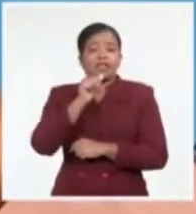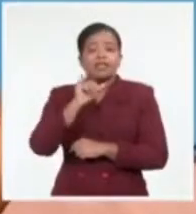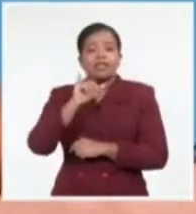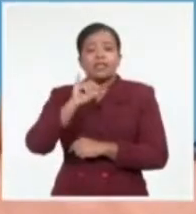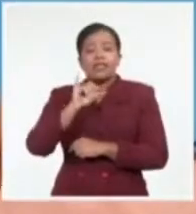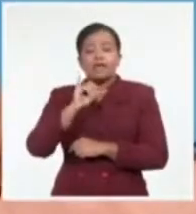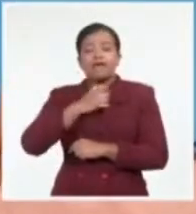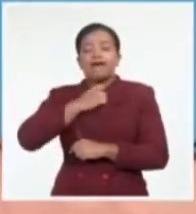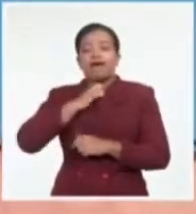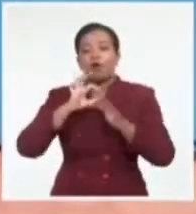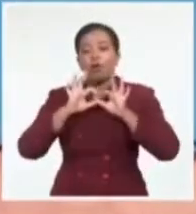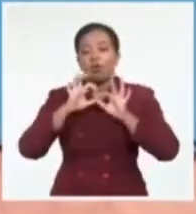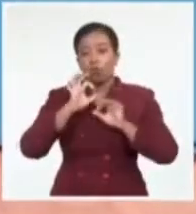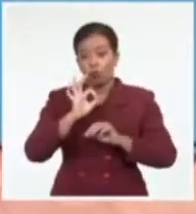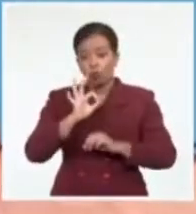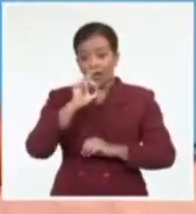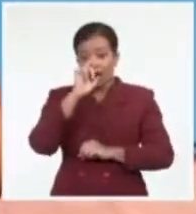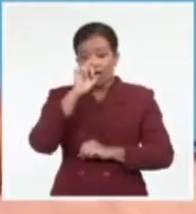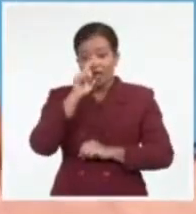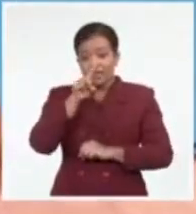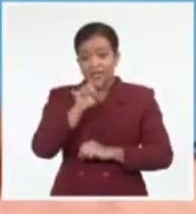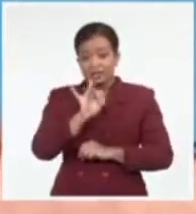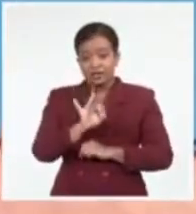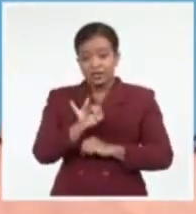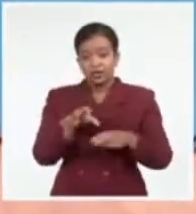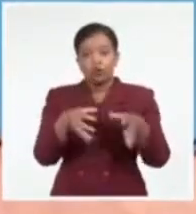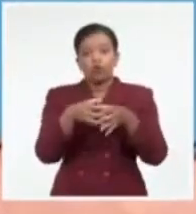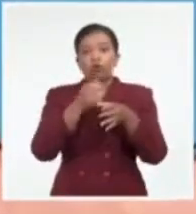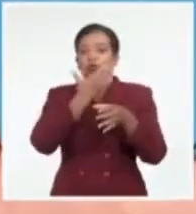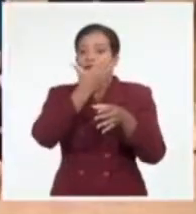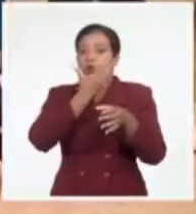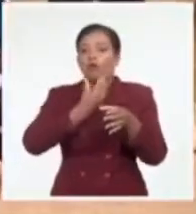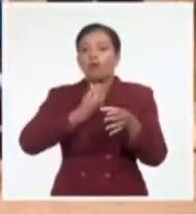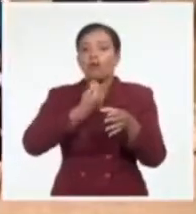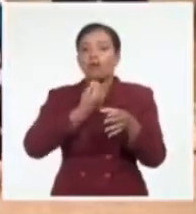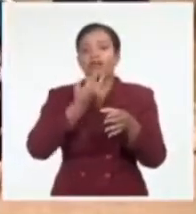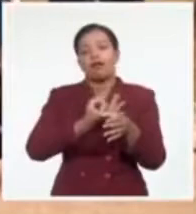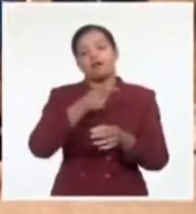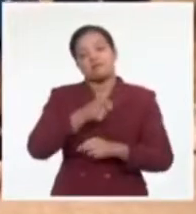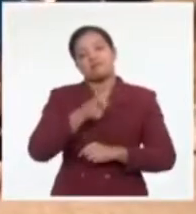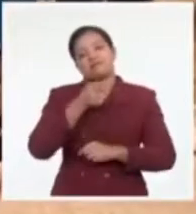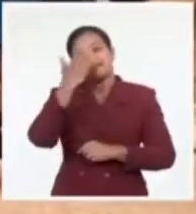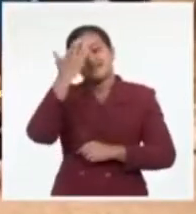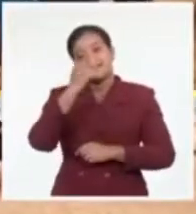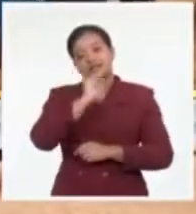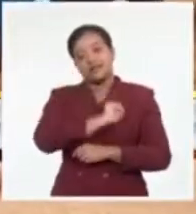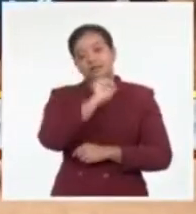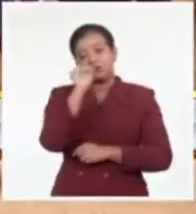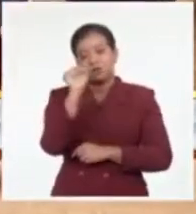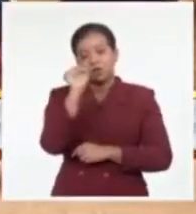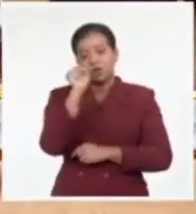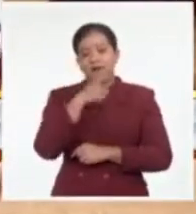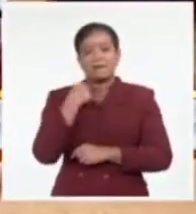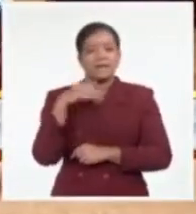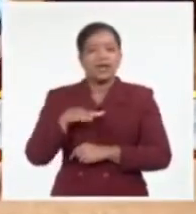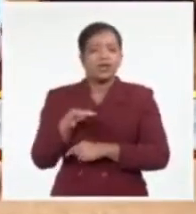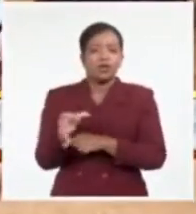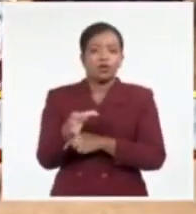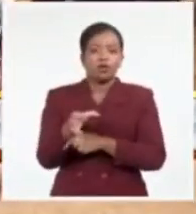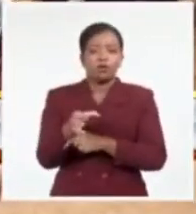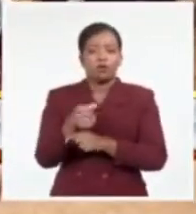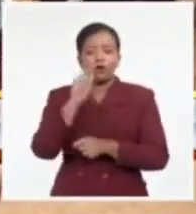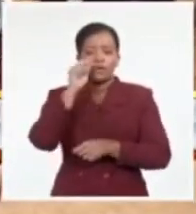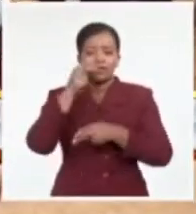solo 17 años de la categoría juvenil, que se anotó la victoria y la derrota fue para Armando Camejo.